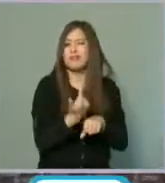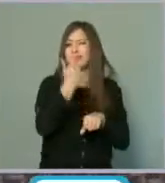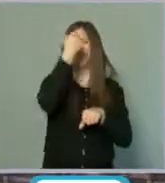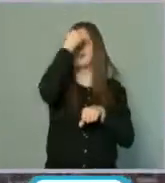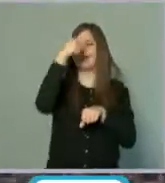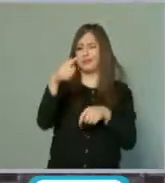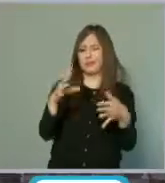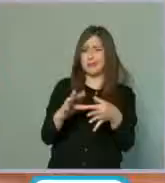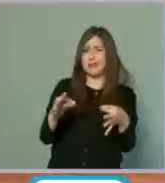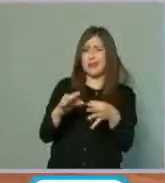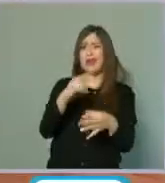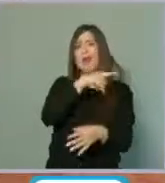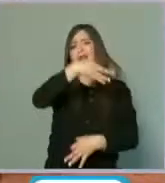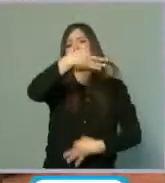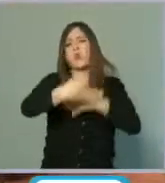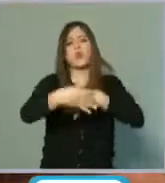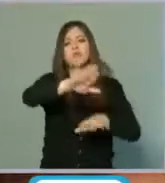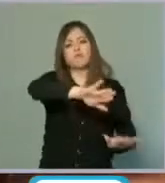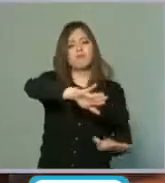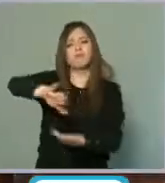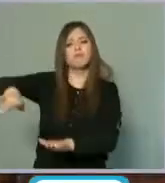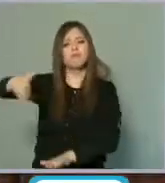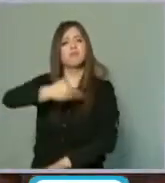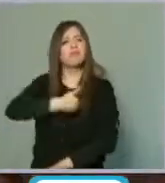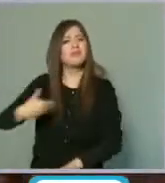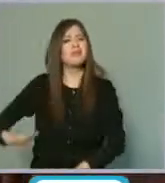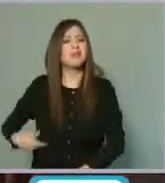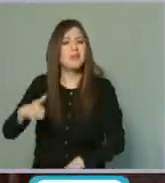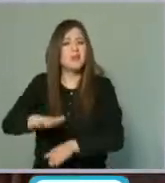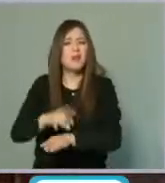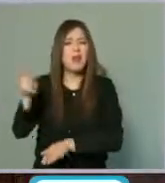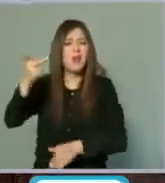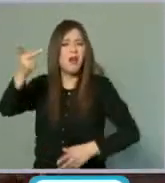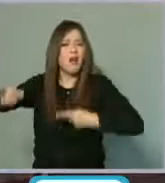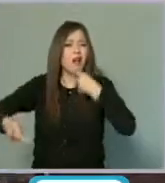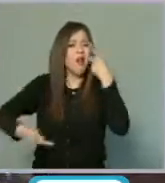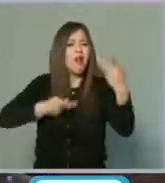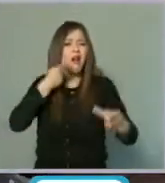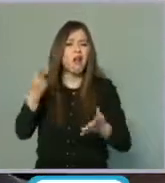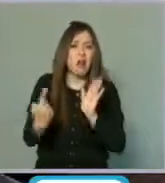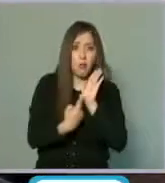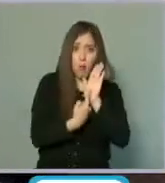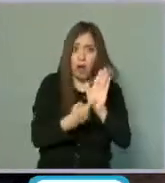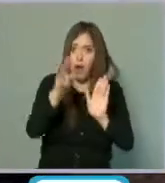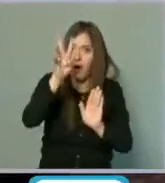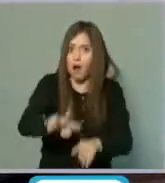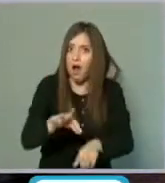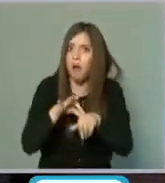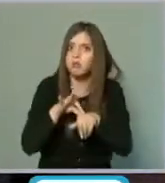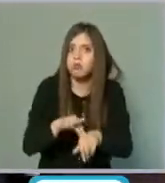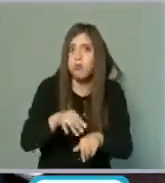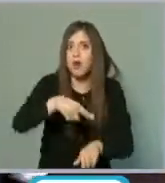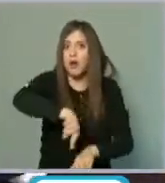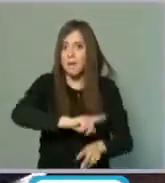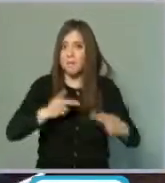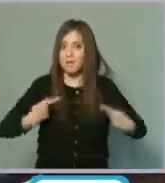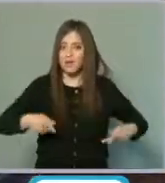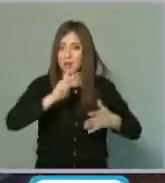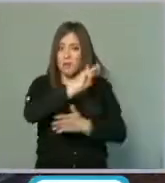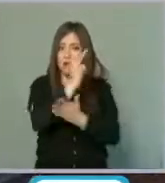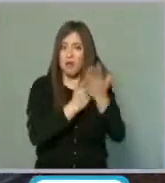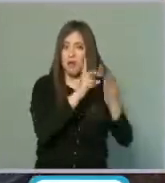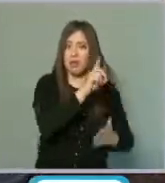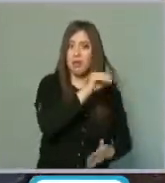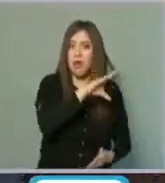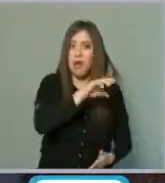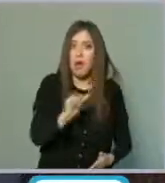esta decisión de Donald Trump. ¿Por qué? Porque no hay evidencia que realmente diga que estos inmigrantes, sobre todo los beneficiarios de DACA, sean